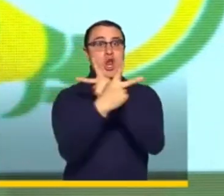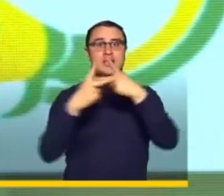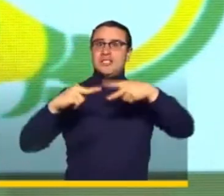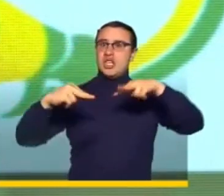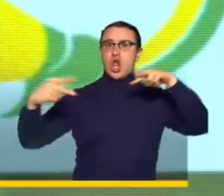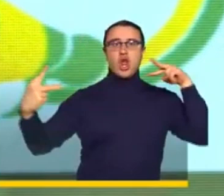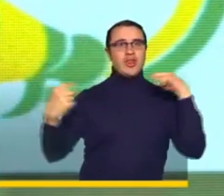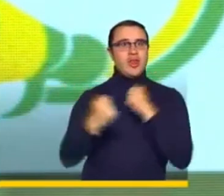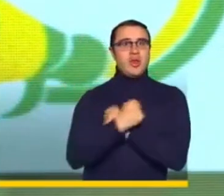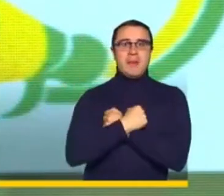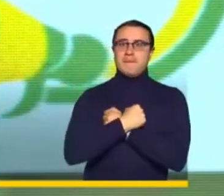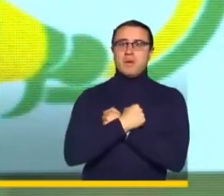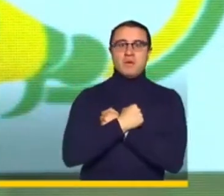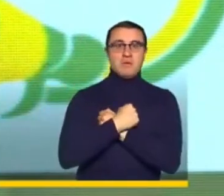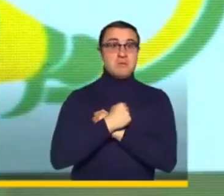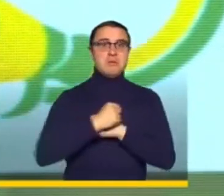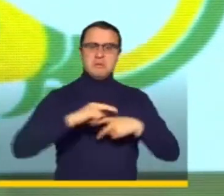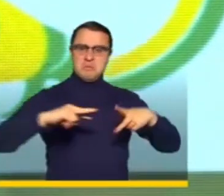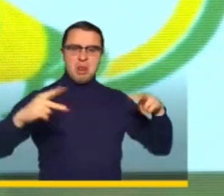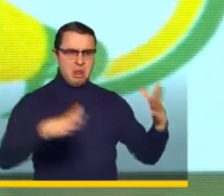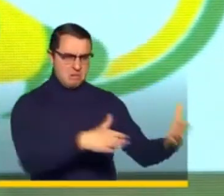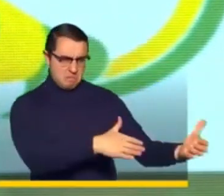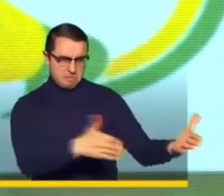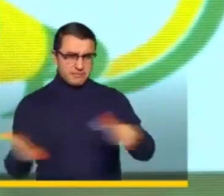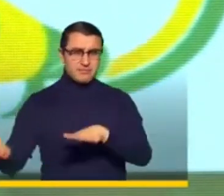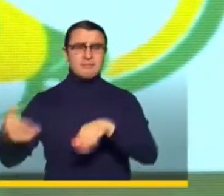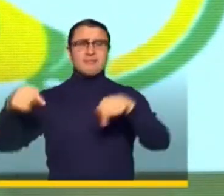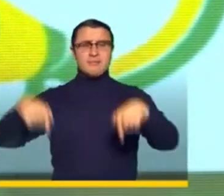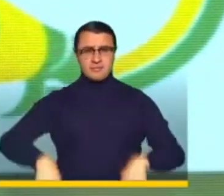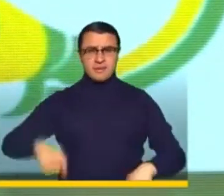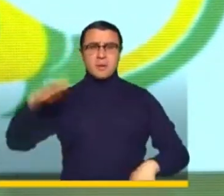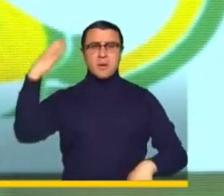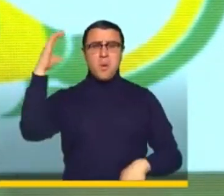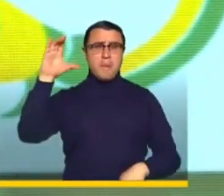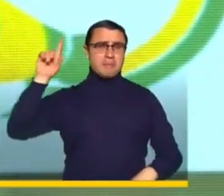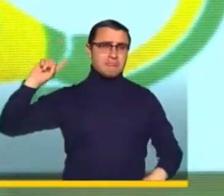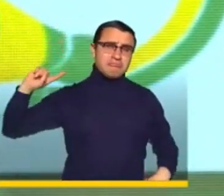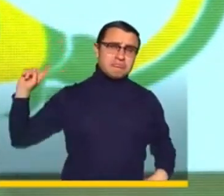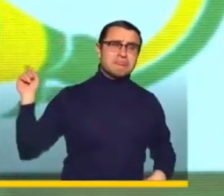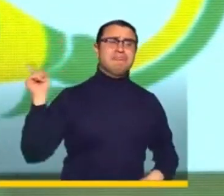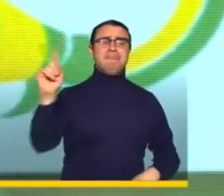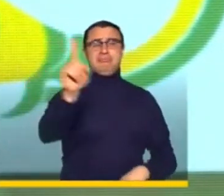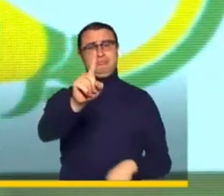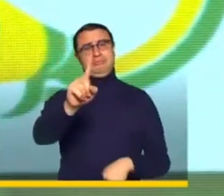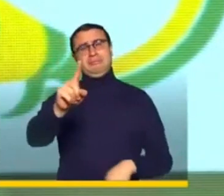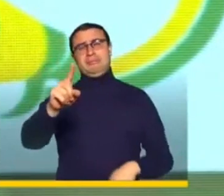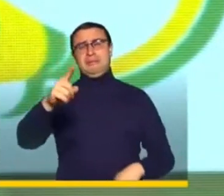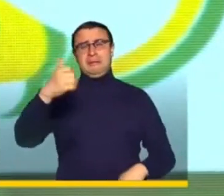del amor, muerte, como hemos vivido en los últimos, en las